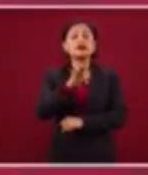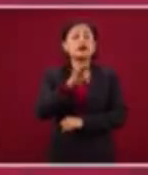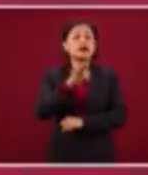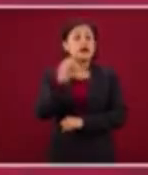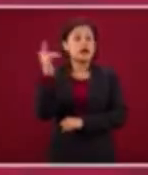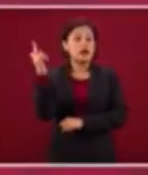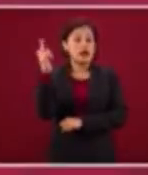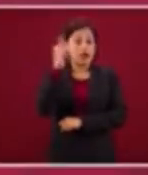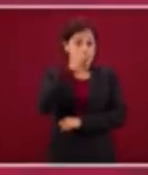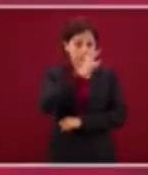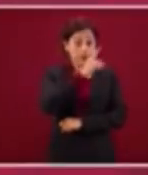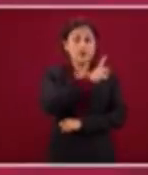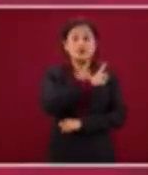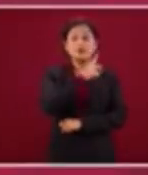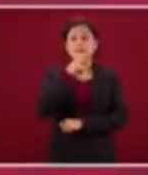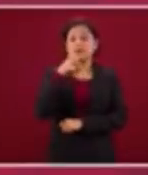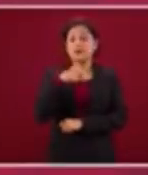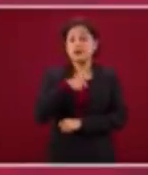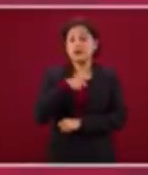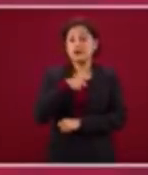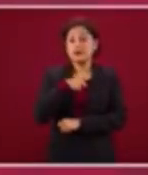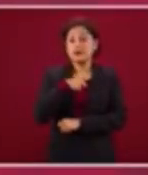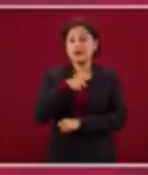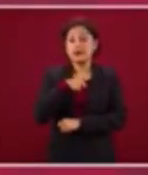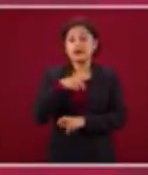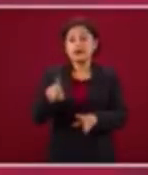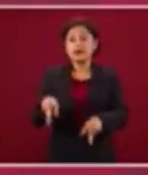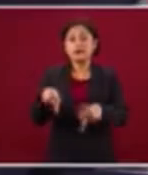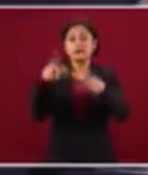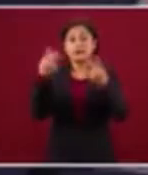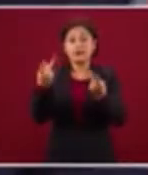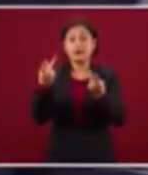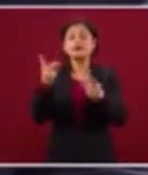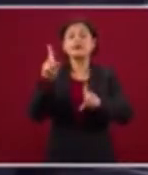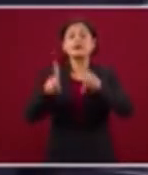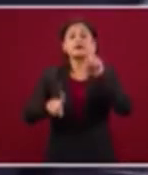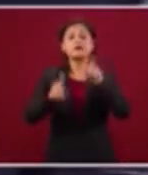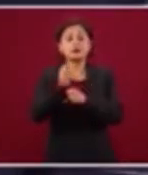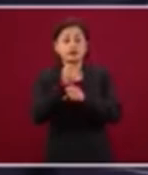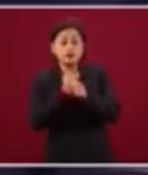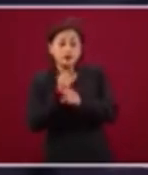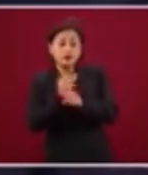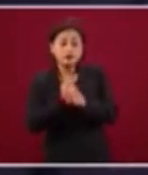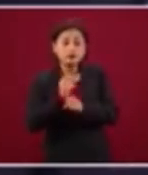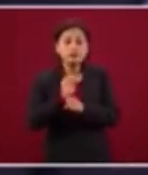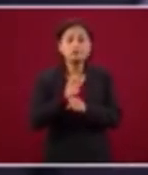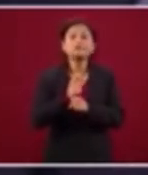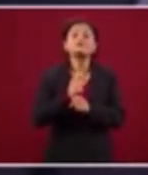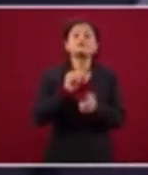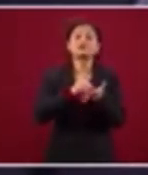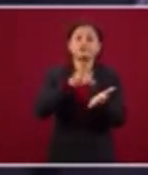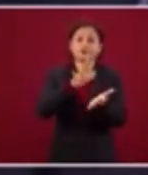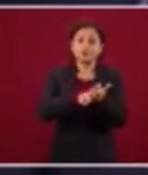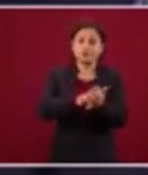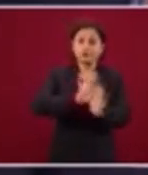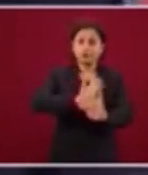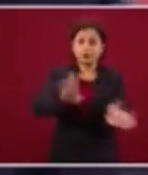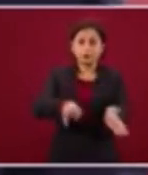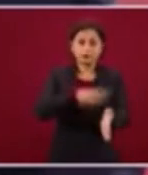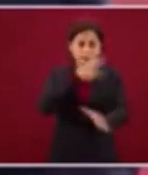vender a precio de avalúo. Eso se quedaría establecido. Yo no